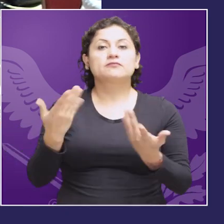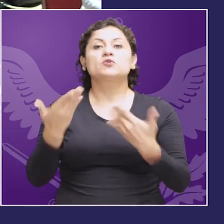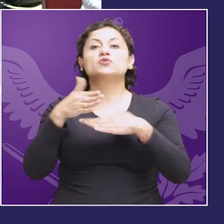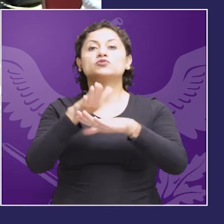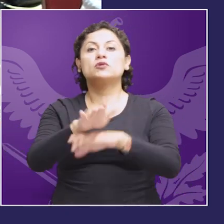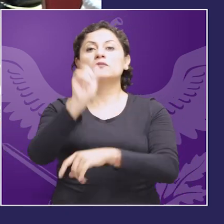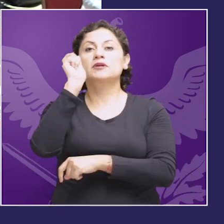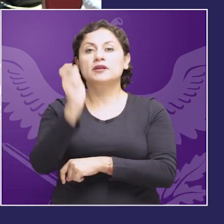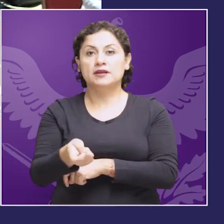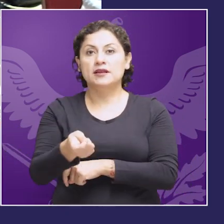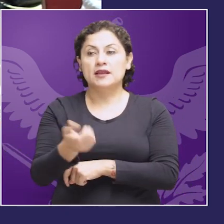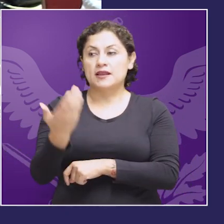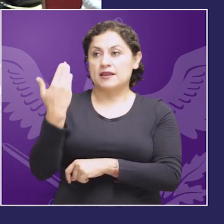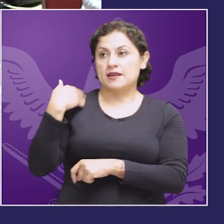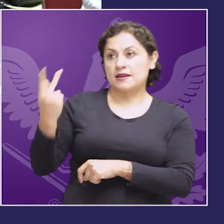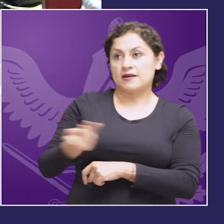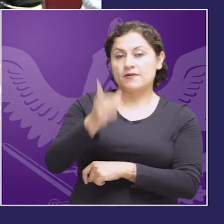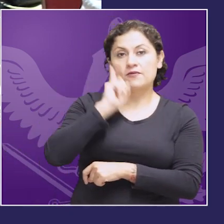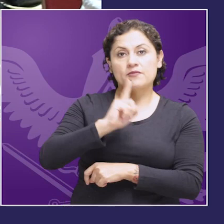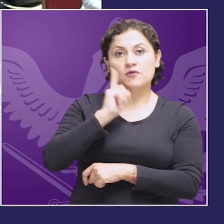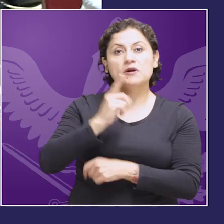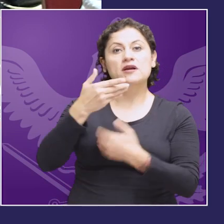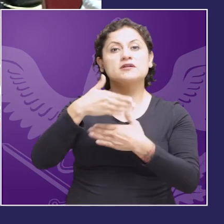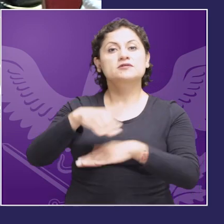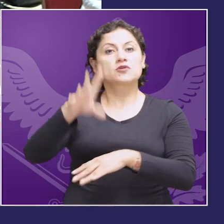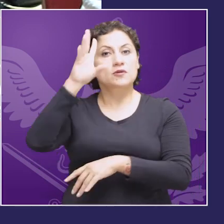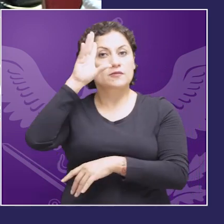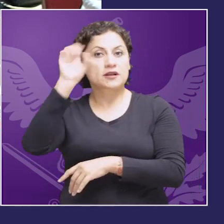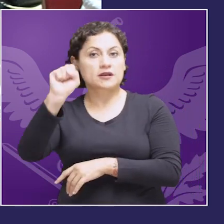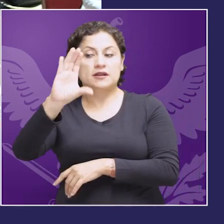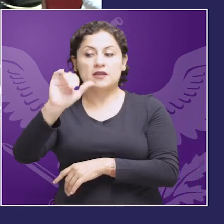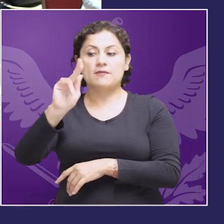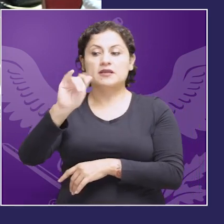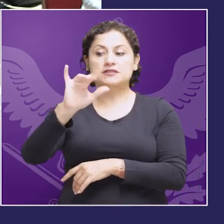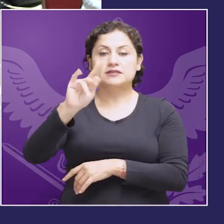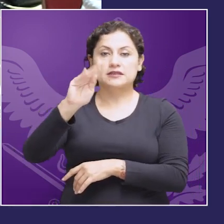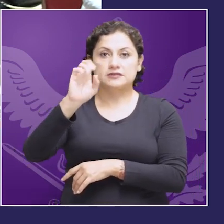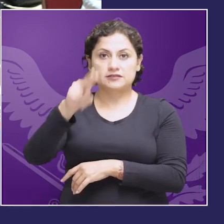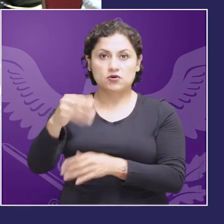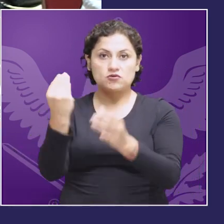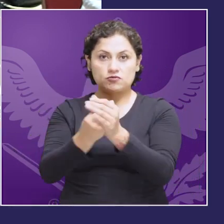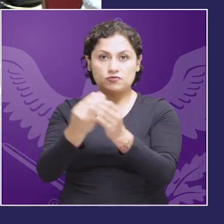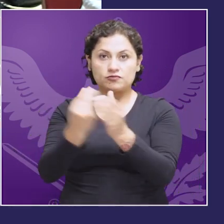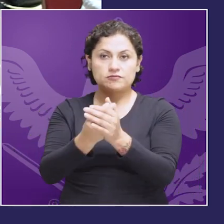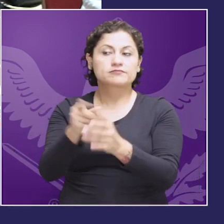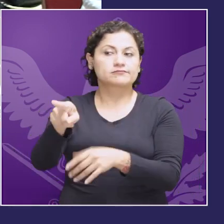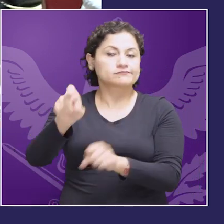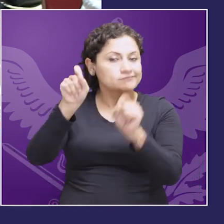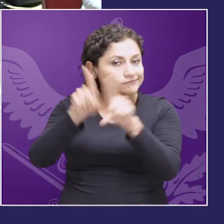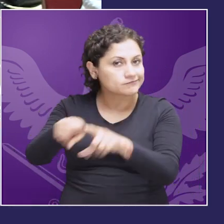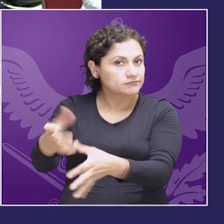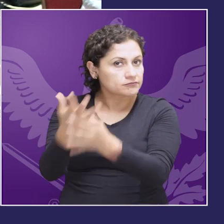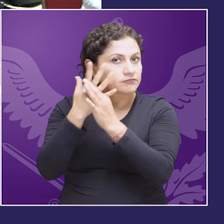en ciertas trampas de que con solo nombrar la perspectiva de género, y estoy totalmente de acuerdo con